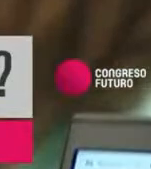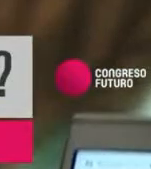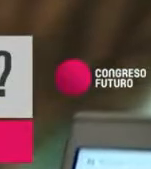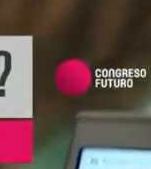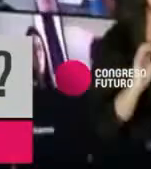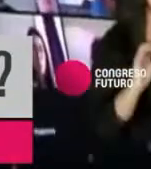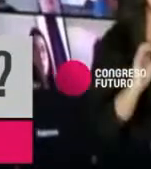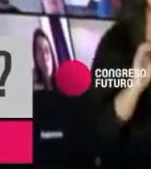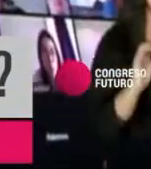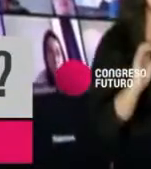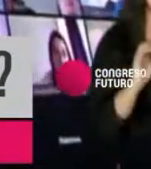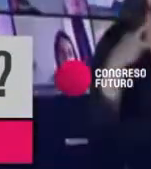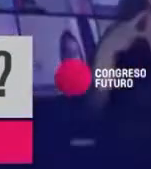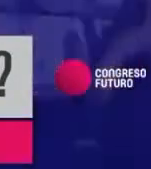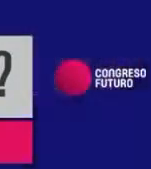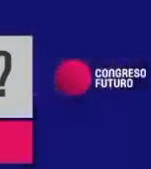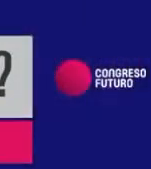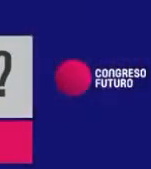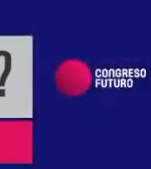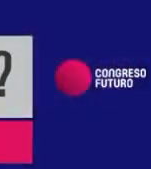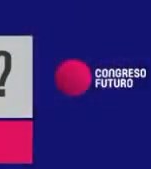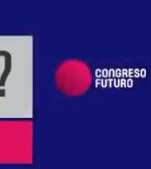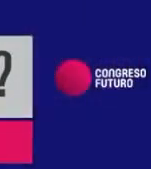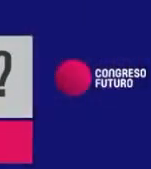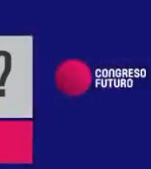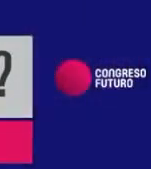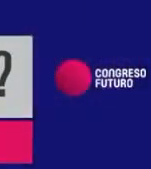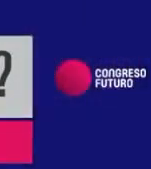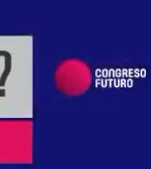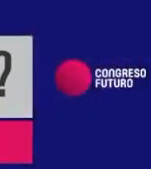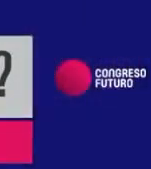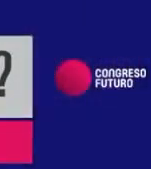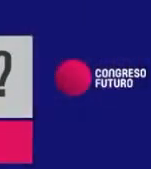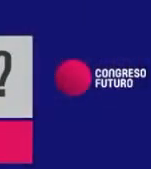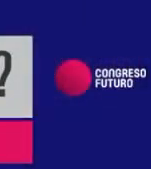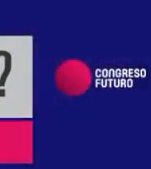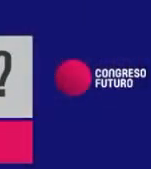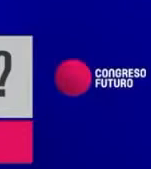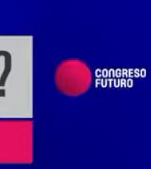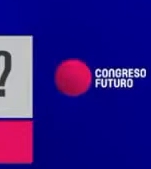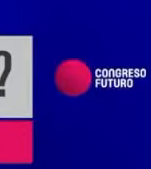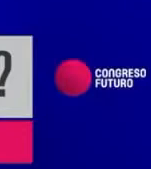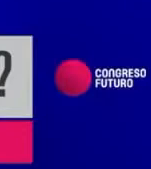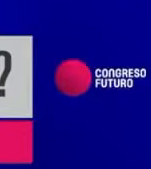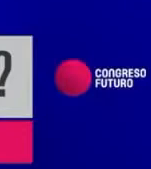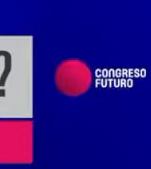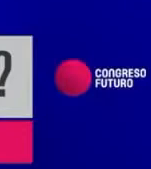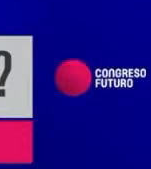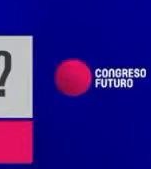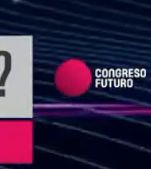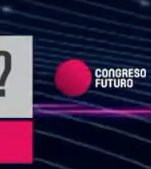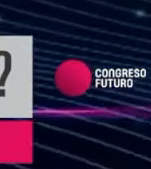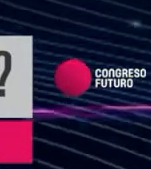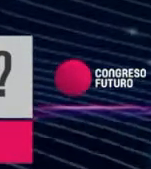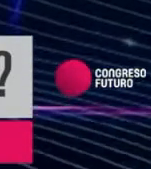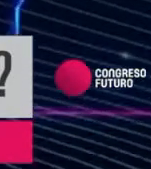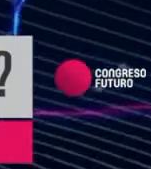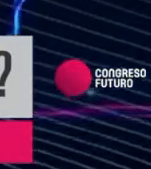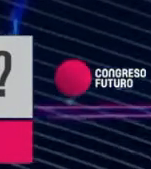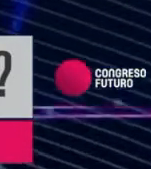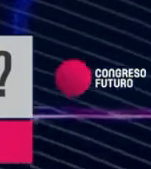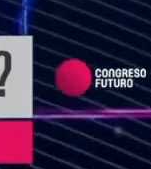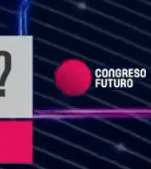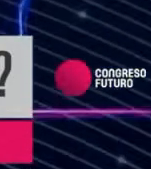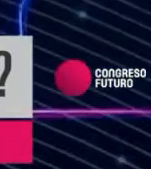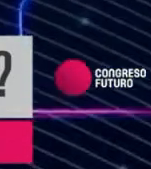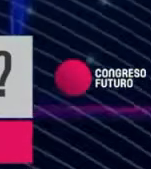como herramientas de discusión. Que fuera un futuro más justo para todos, que las cosas sean más... que